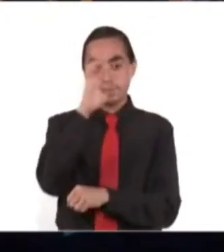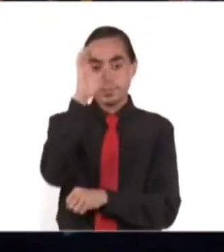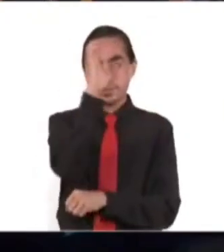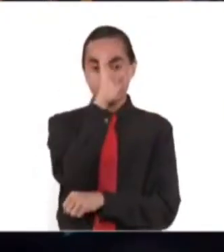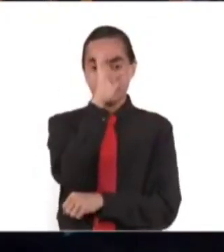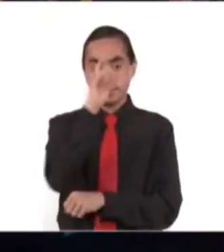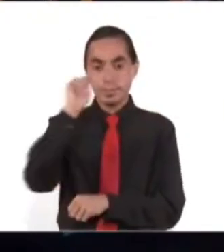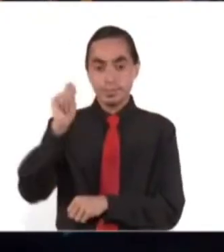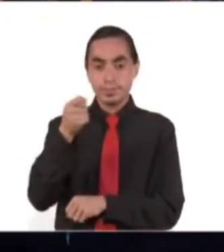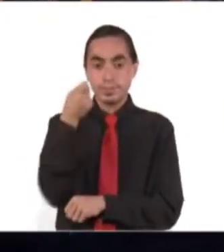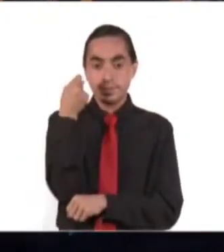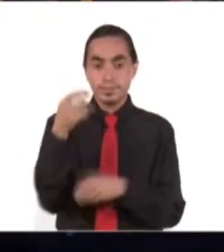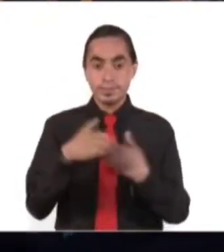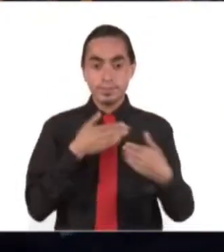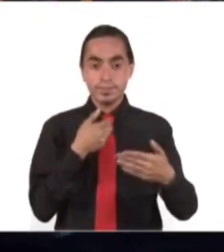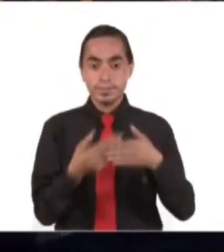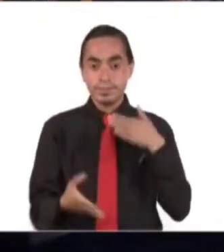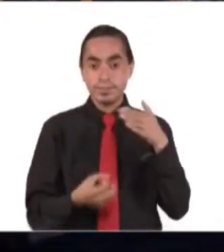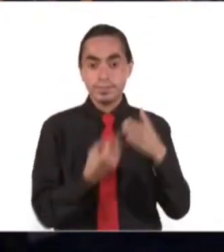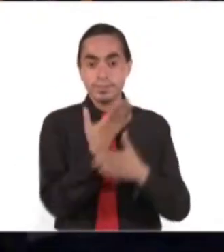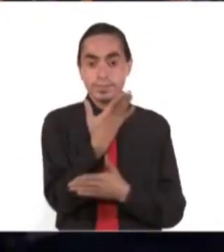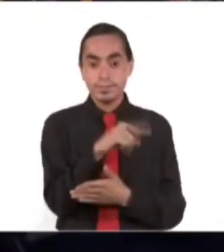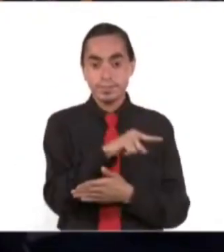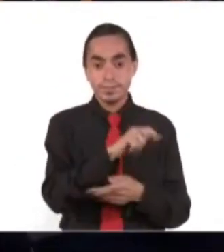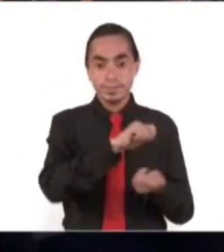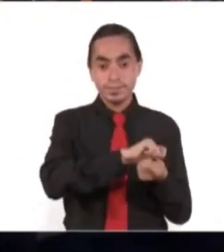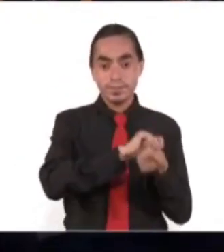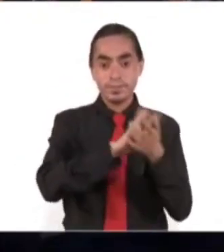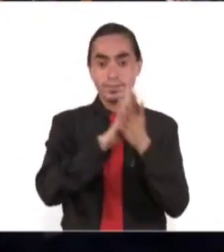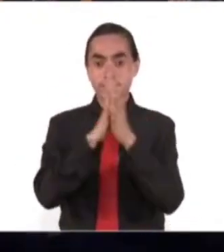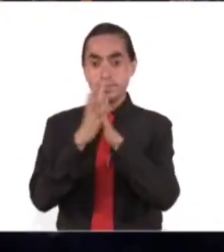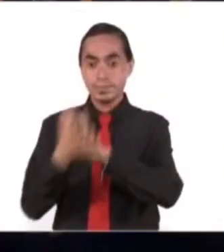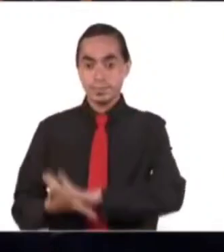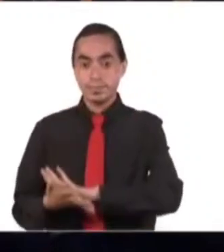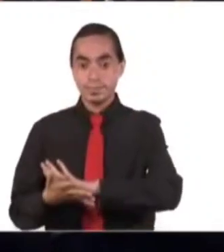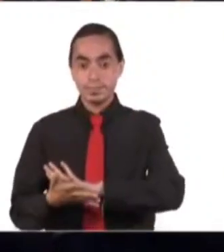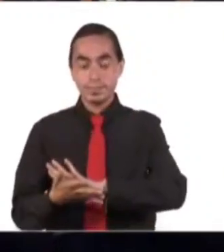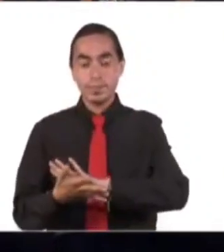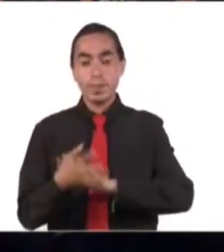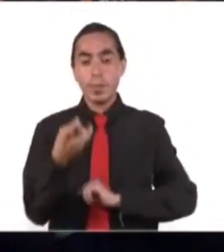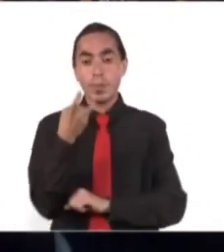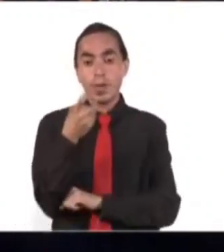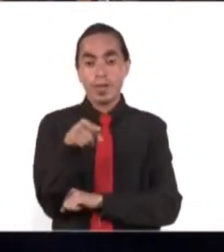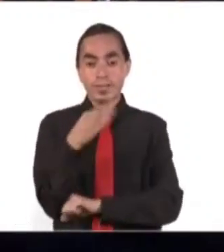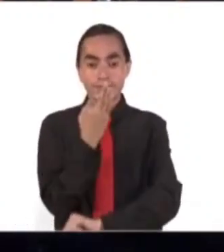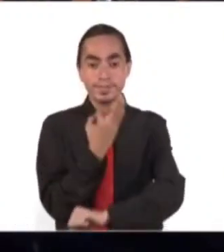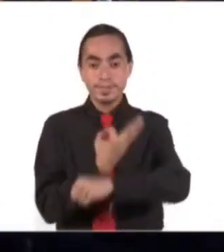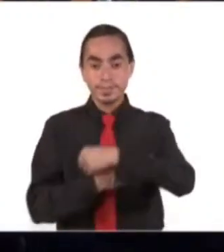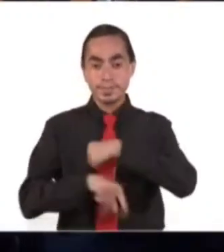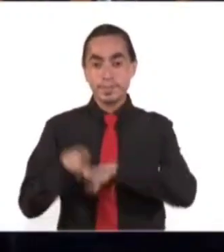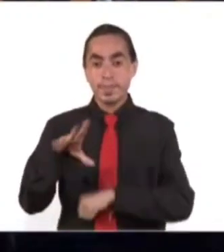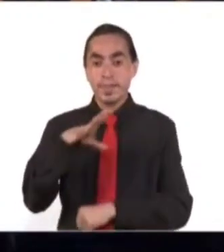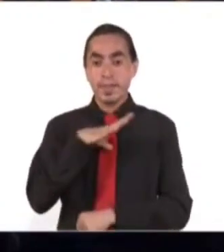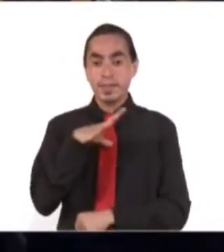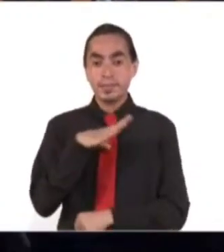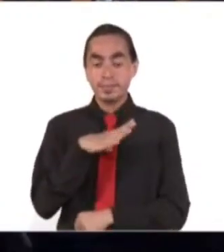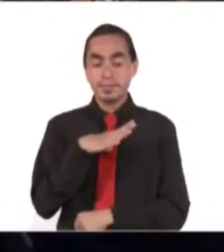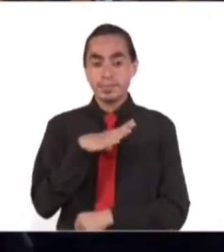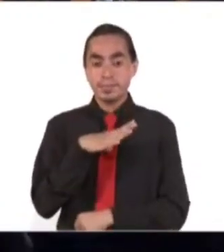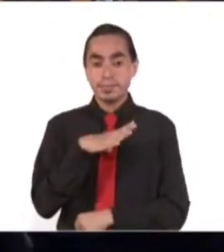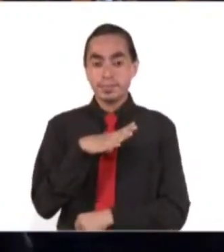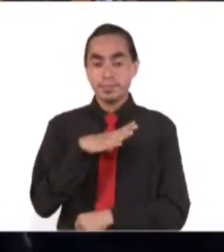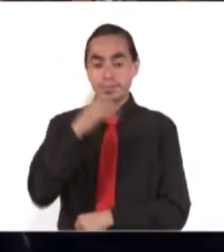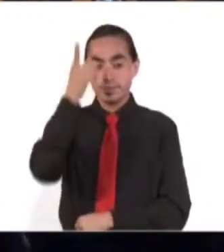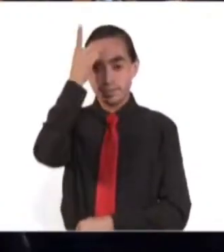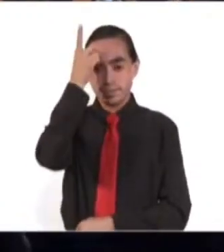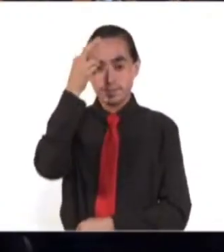Tecnología e Innovación en la Transformación. Es por eso que en esta tarde contamos con la distinguida presencia y damos la bienvenida a la